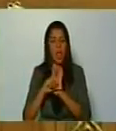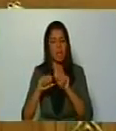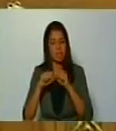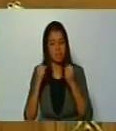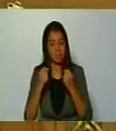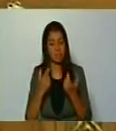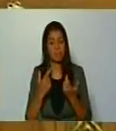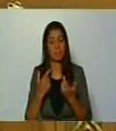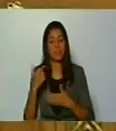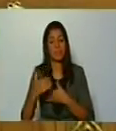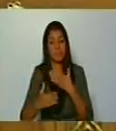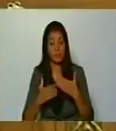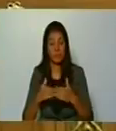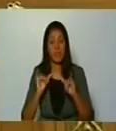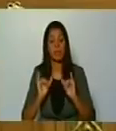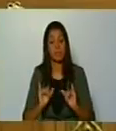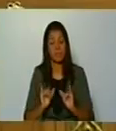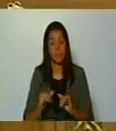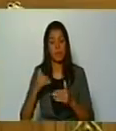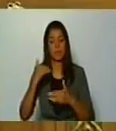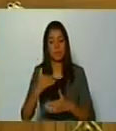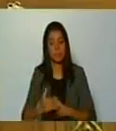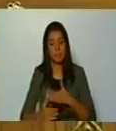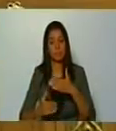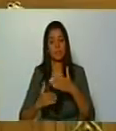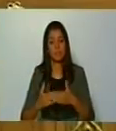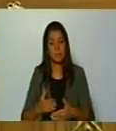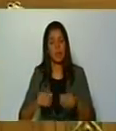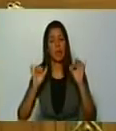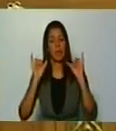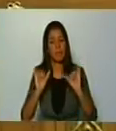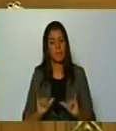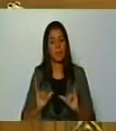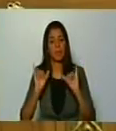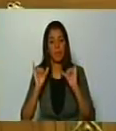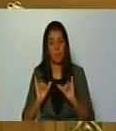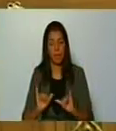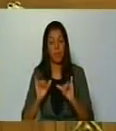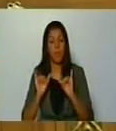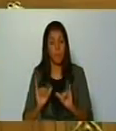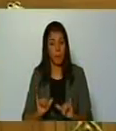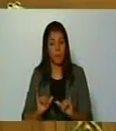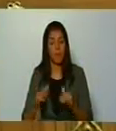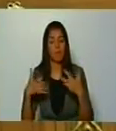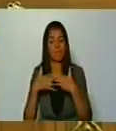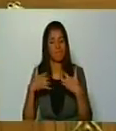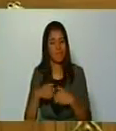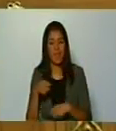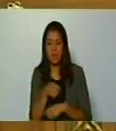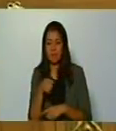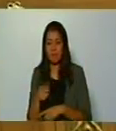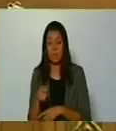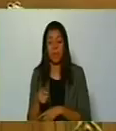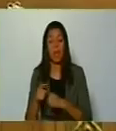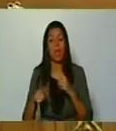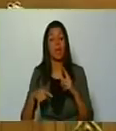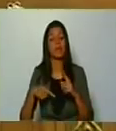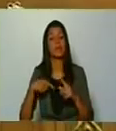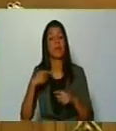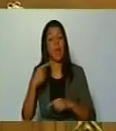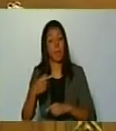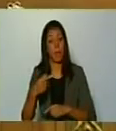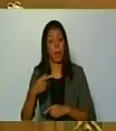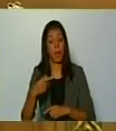Y así sucesivamente fueron ocurriendo una y otra vez acciones como esa, hasta que ese